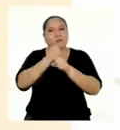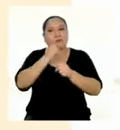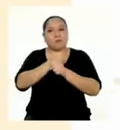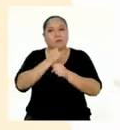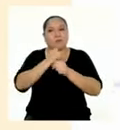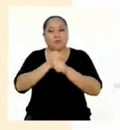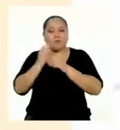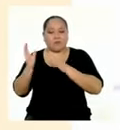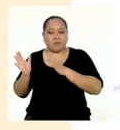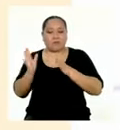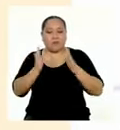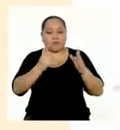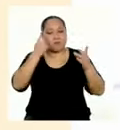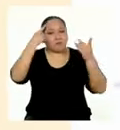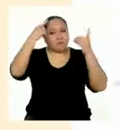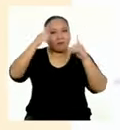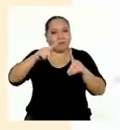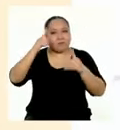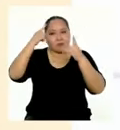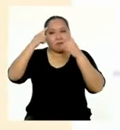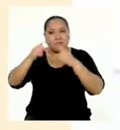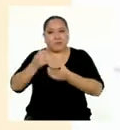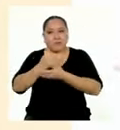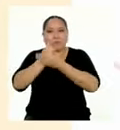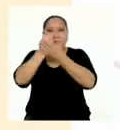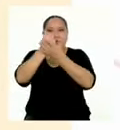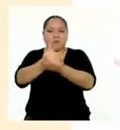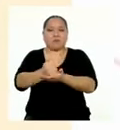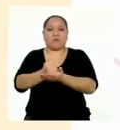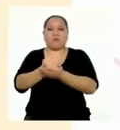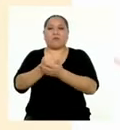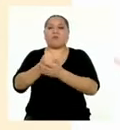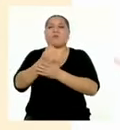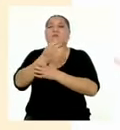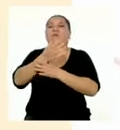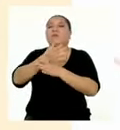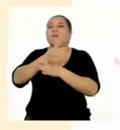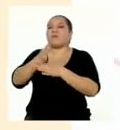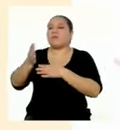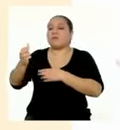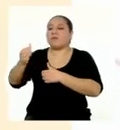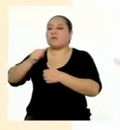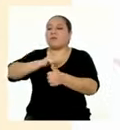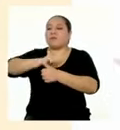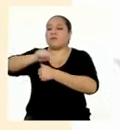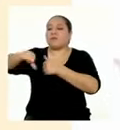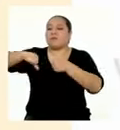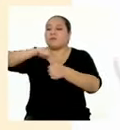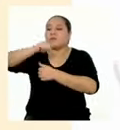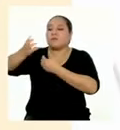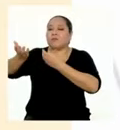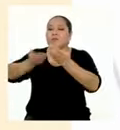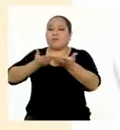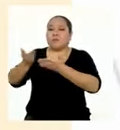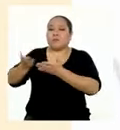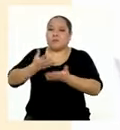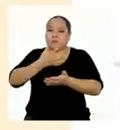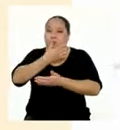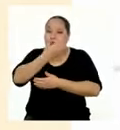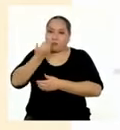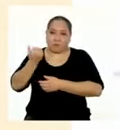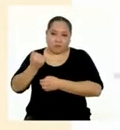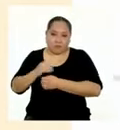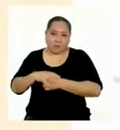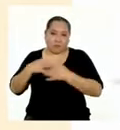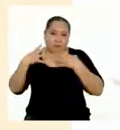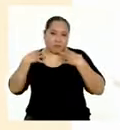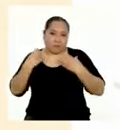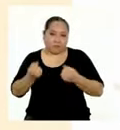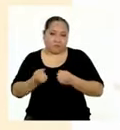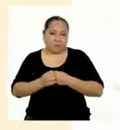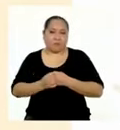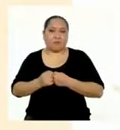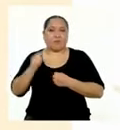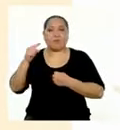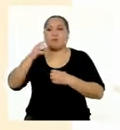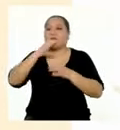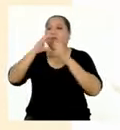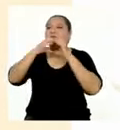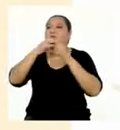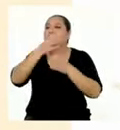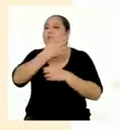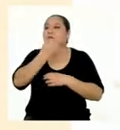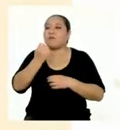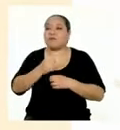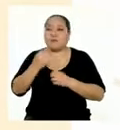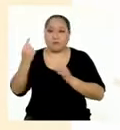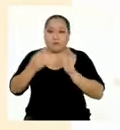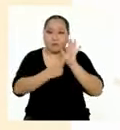la elaboración de acuerdos que nos ayudarán a tener una convivencia más sana y a comunicarnos mejor. Dichos acuerdos los presentaré en el